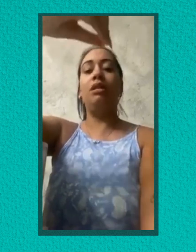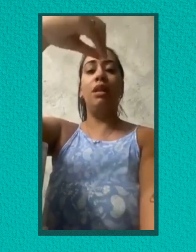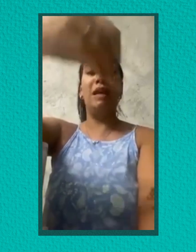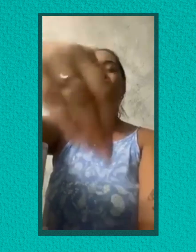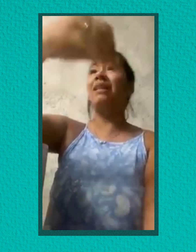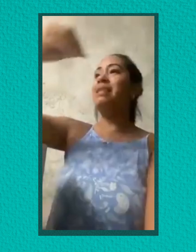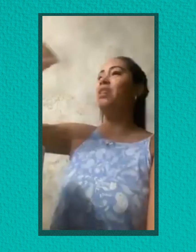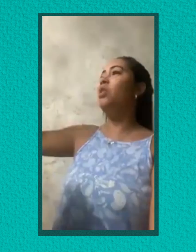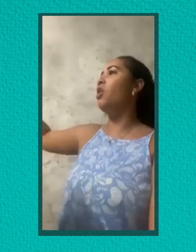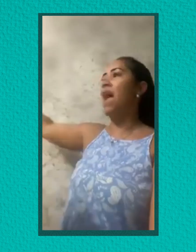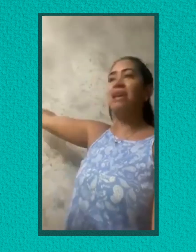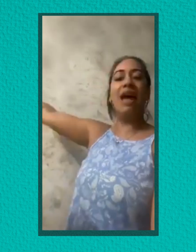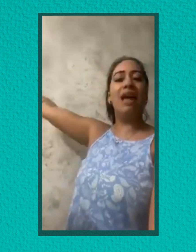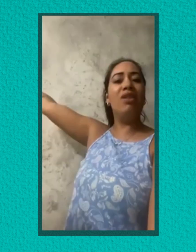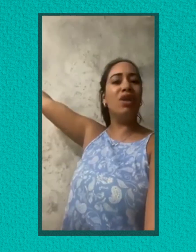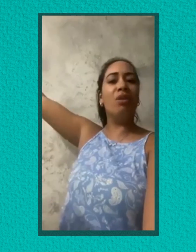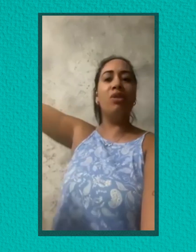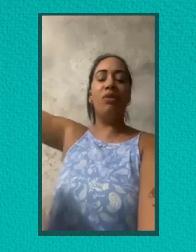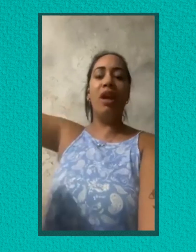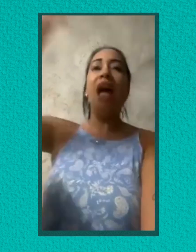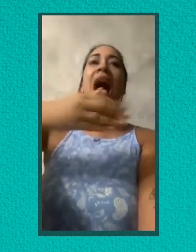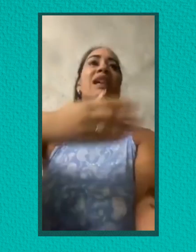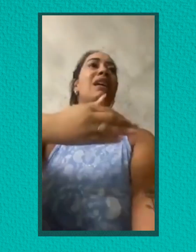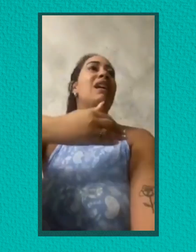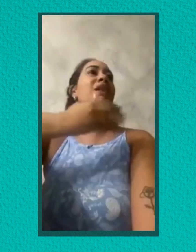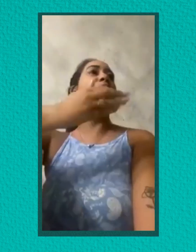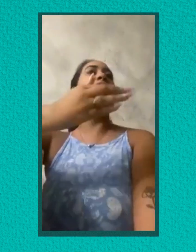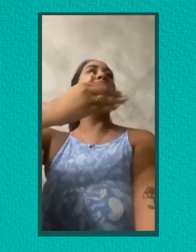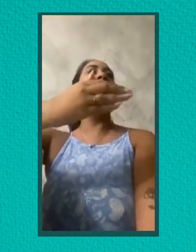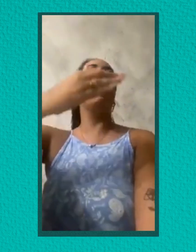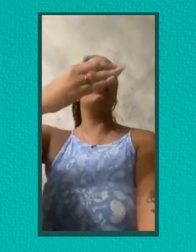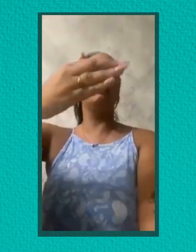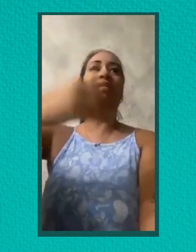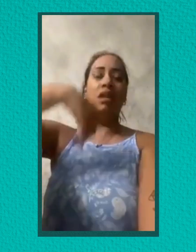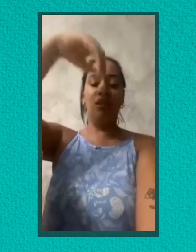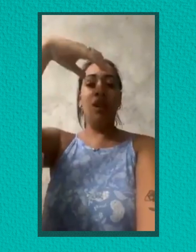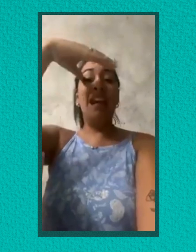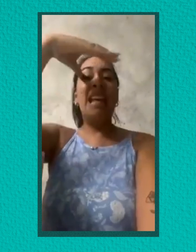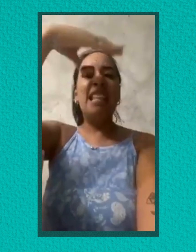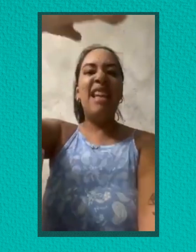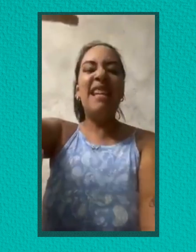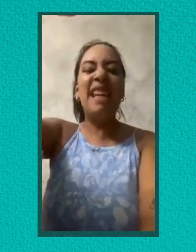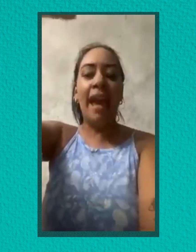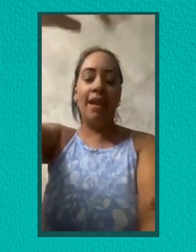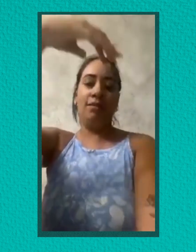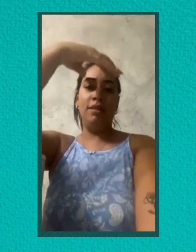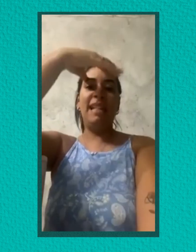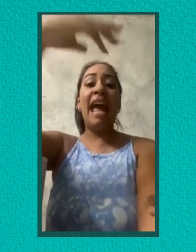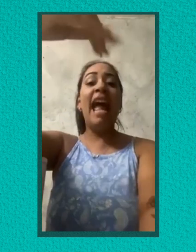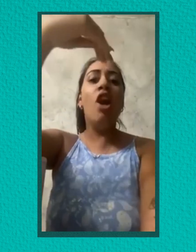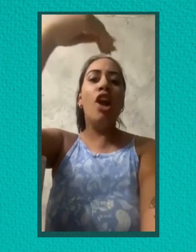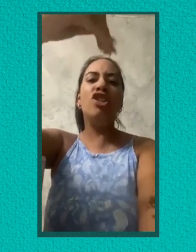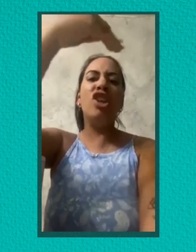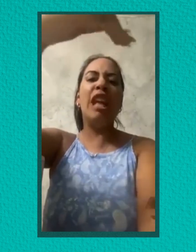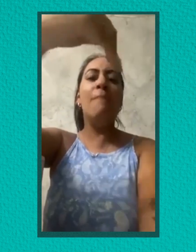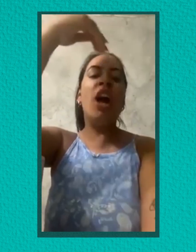que resistir? Se para este señor hoy ahí, ayer, no sé cuándo fue, a decir que si el pueblo tiene que resistir. ¿Resistir qué? ¿Qué